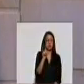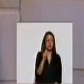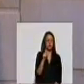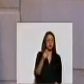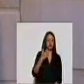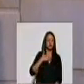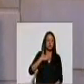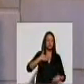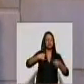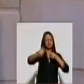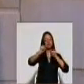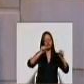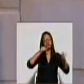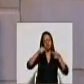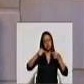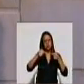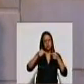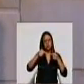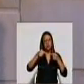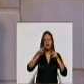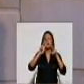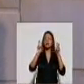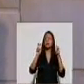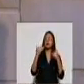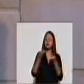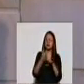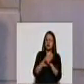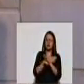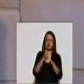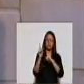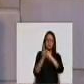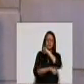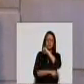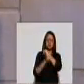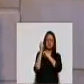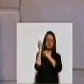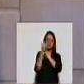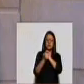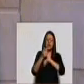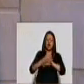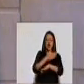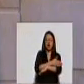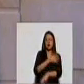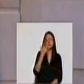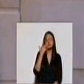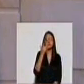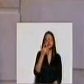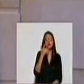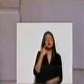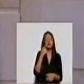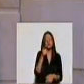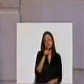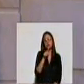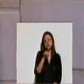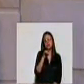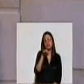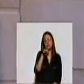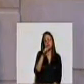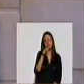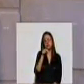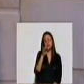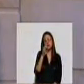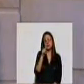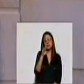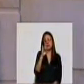un debate en el que me detuve sobre lo que ya era una sanción que se veía venir de la Superintendencia de Industria y Comercio